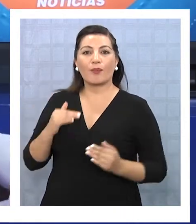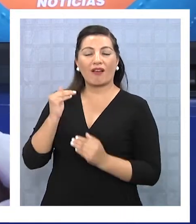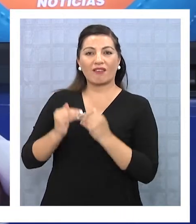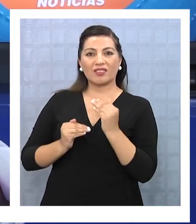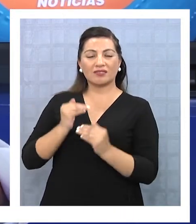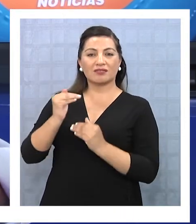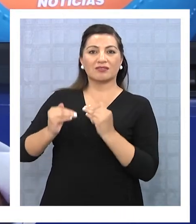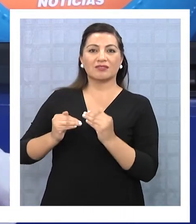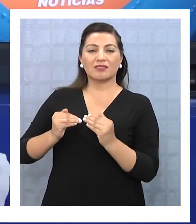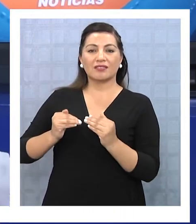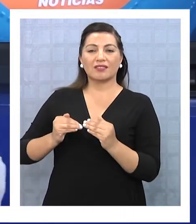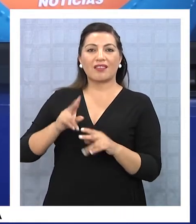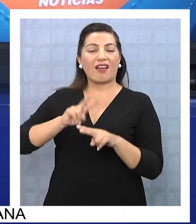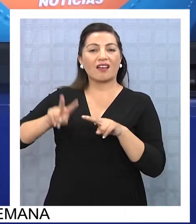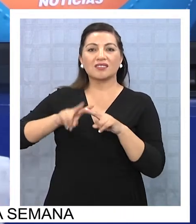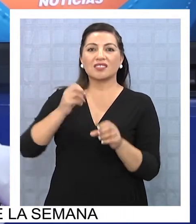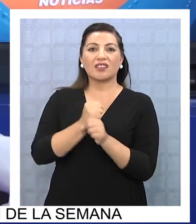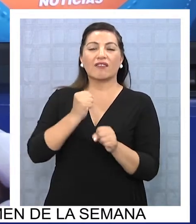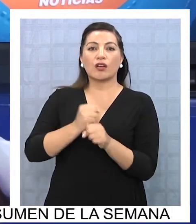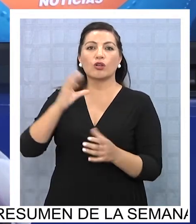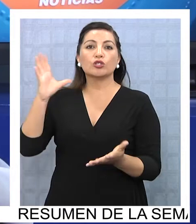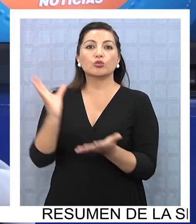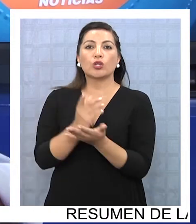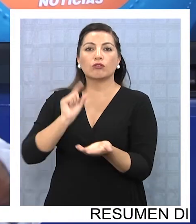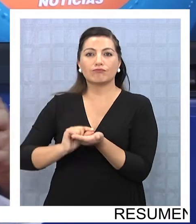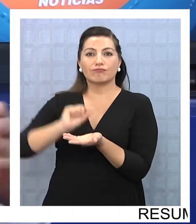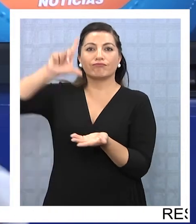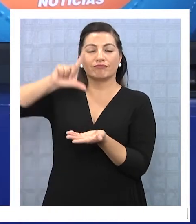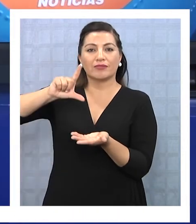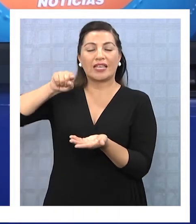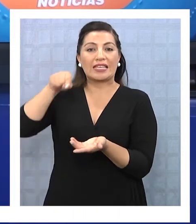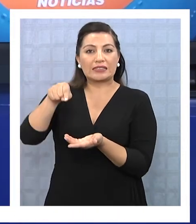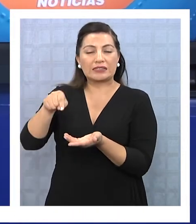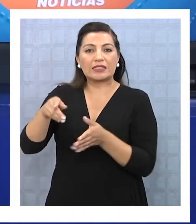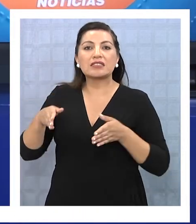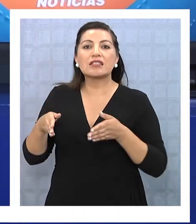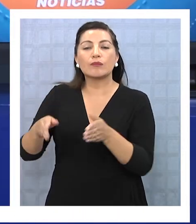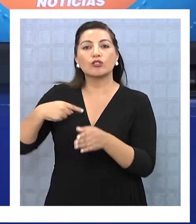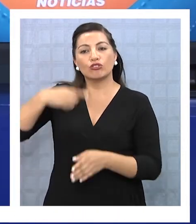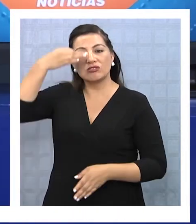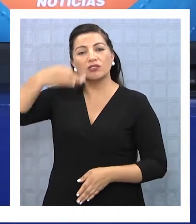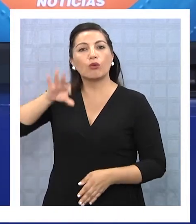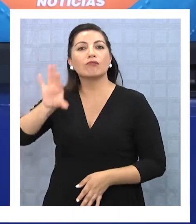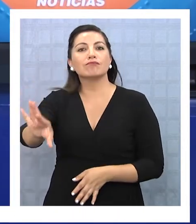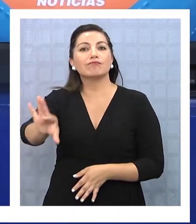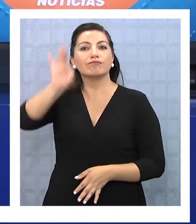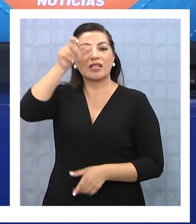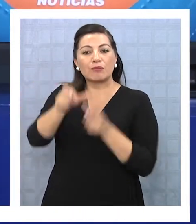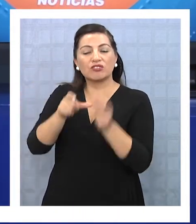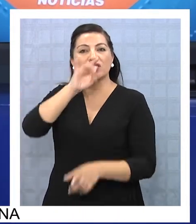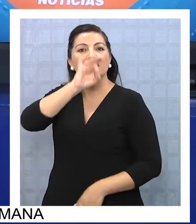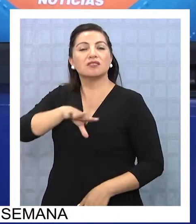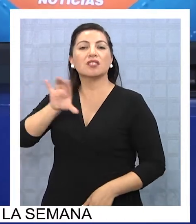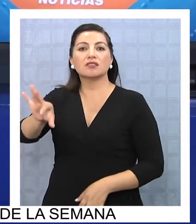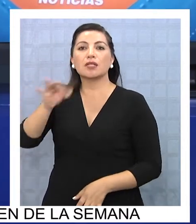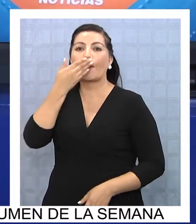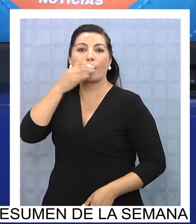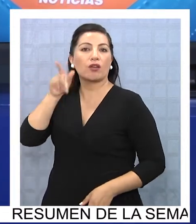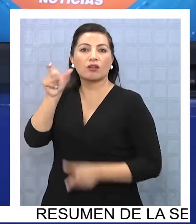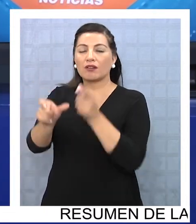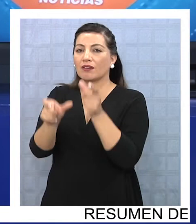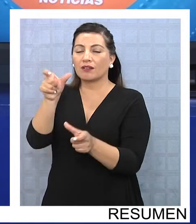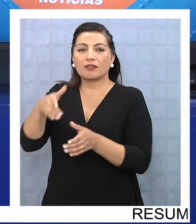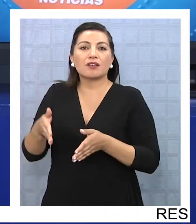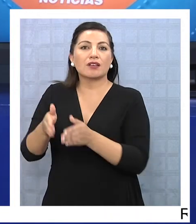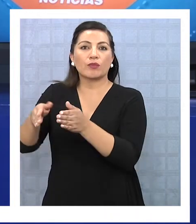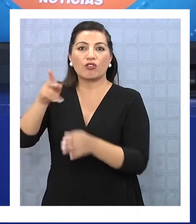la capacidad de crecer, de crear trabajos, de mejorar los salarios. Ese es el camino que yo estoy seguro Chile va a escoger, porque es el mejor